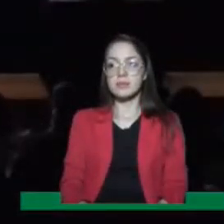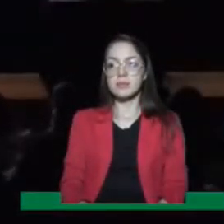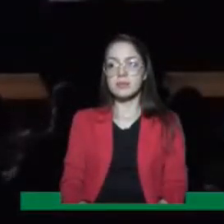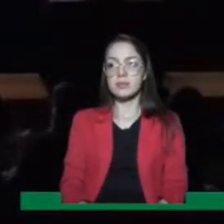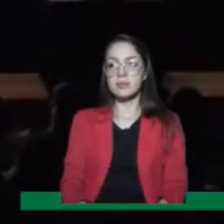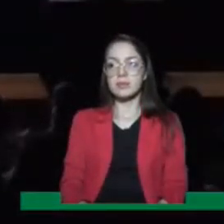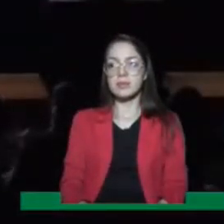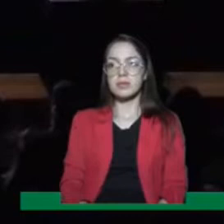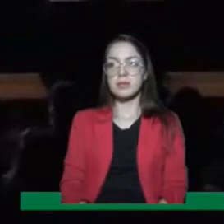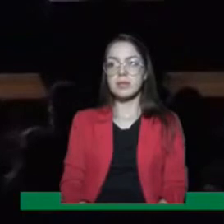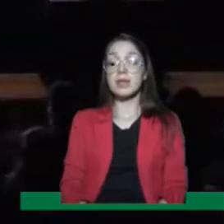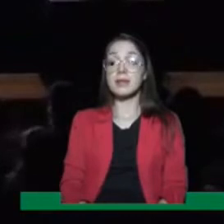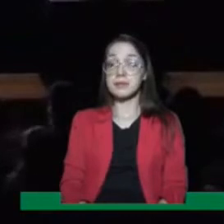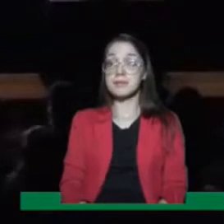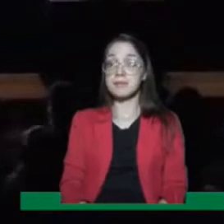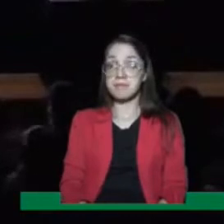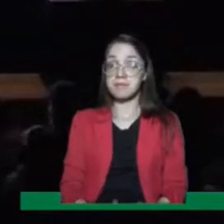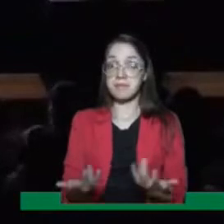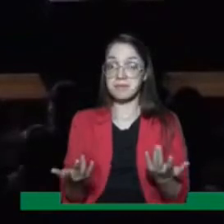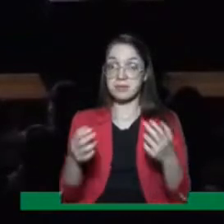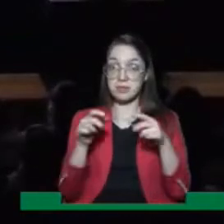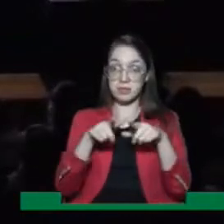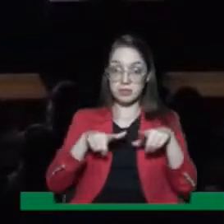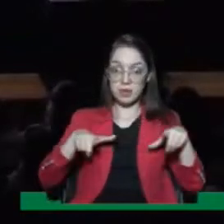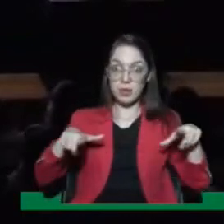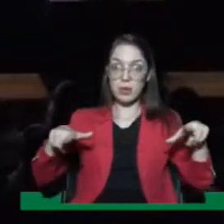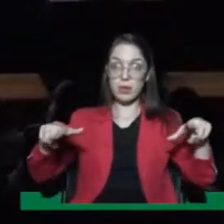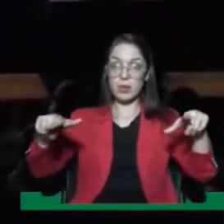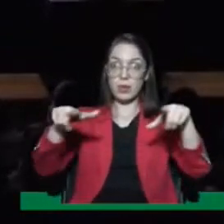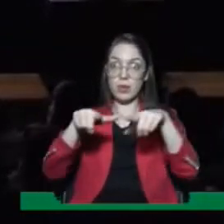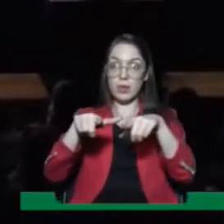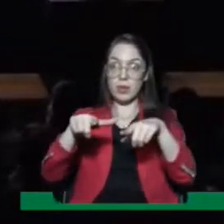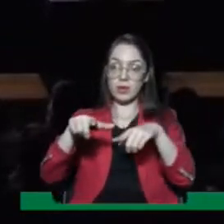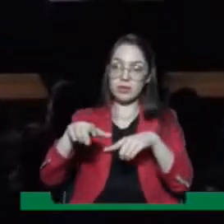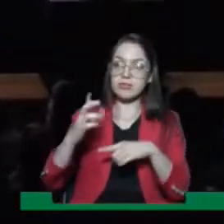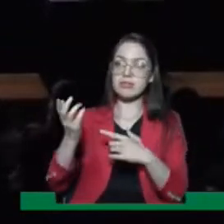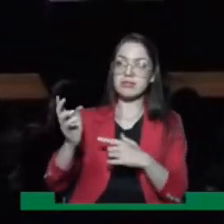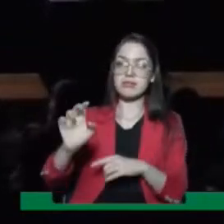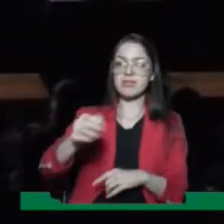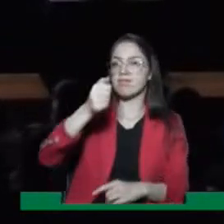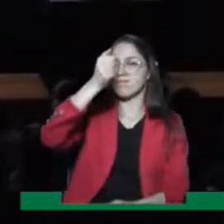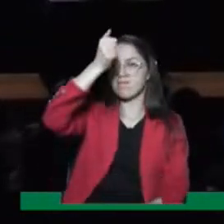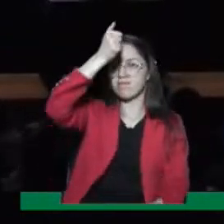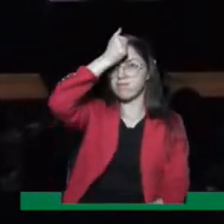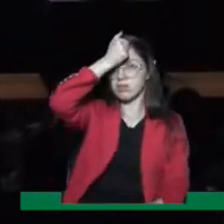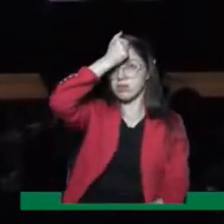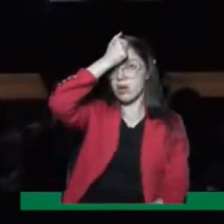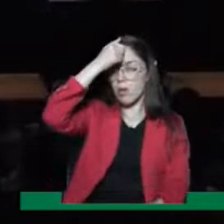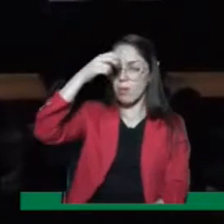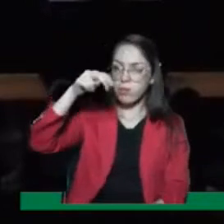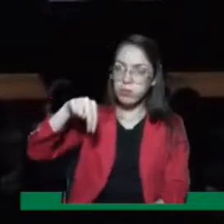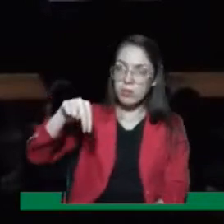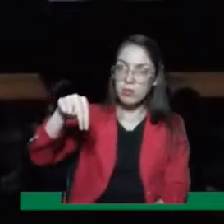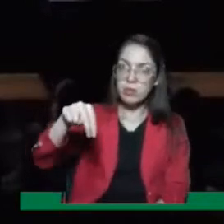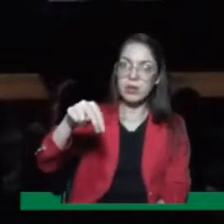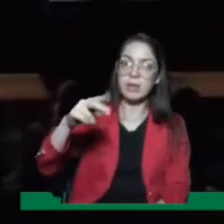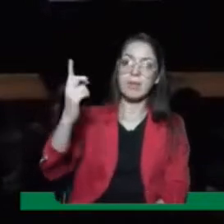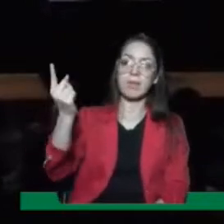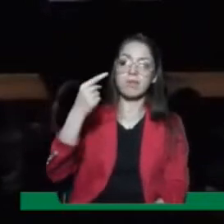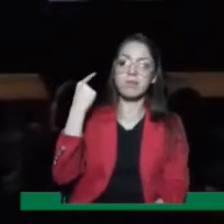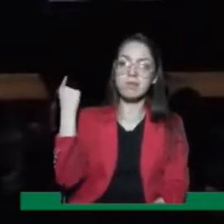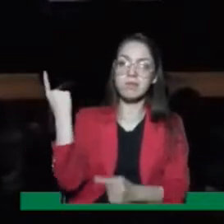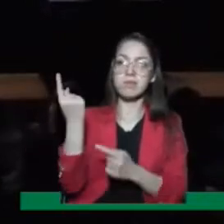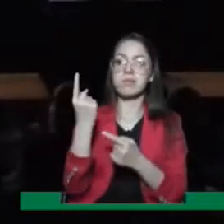en el territorio encuentro los actores principales para desarrollar el turismo social que es el sector público